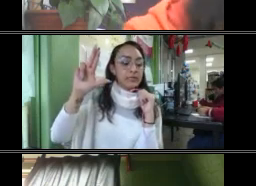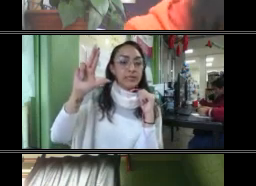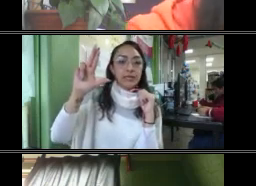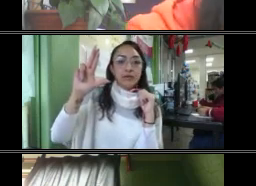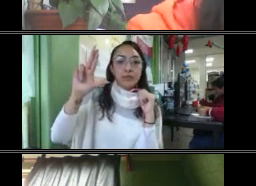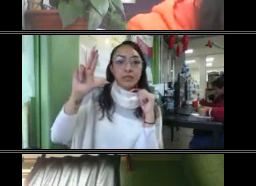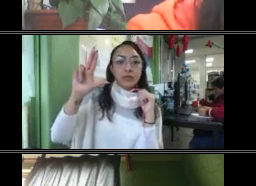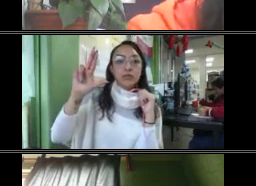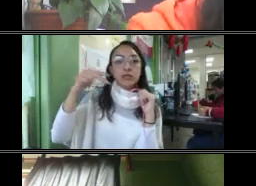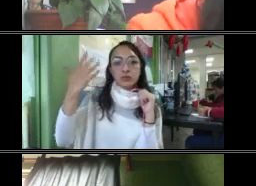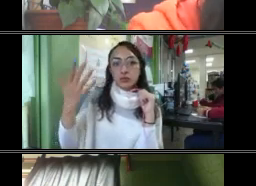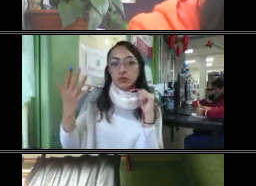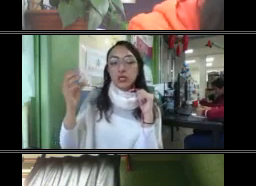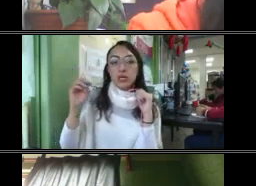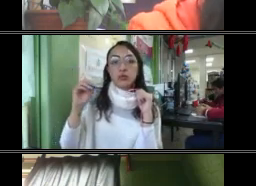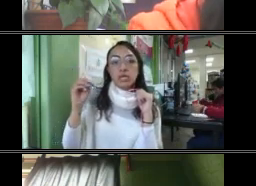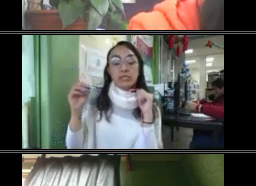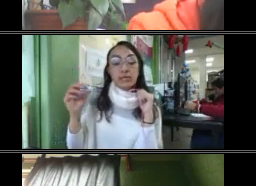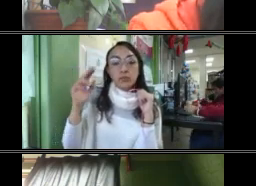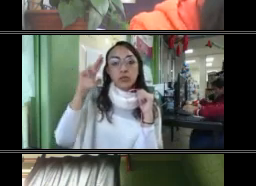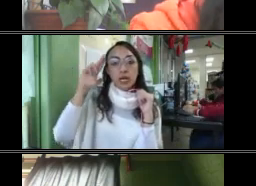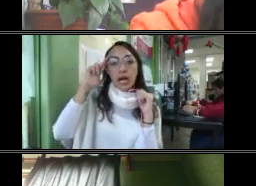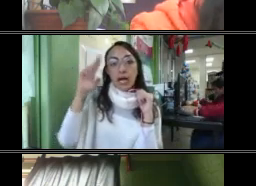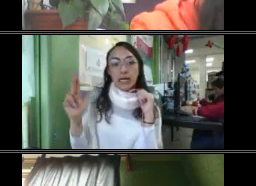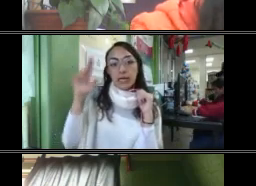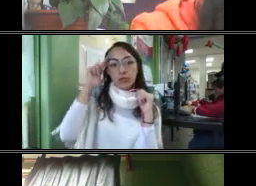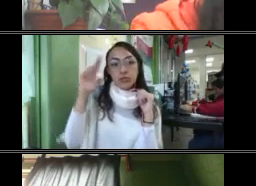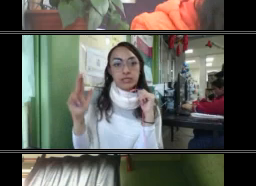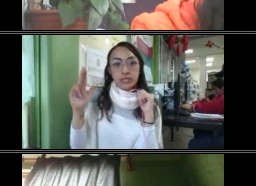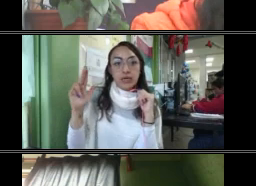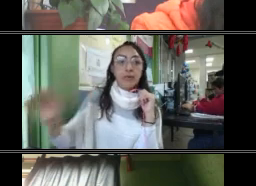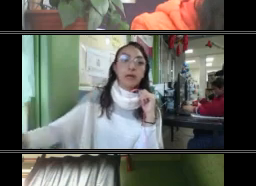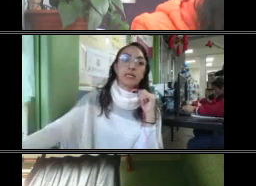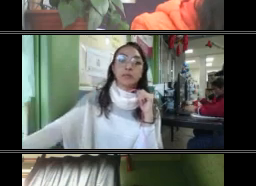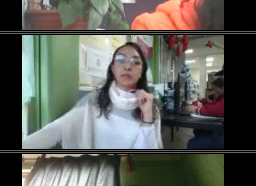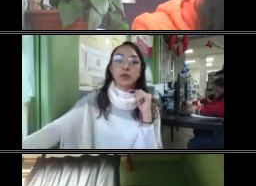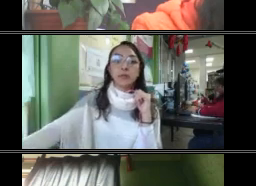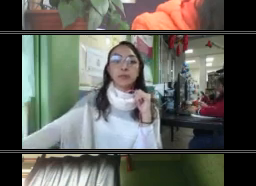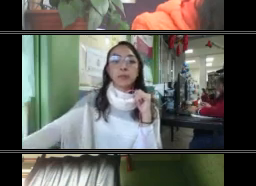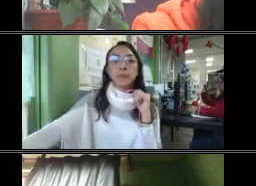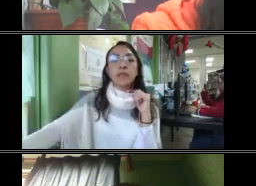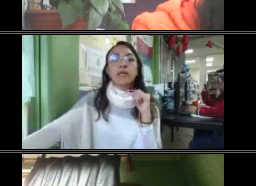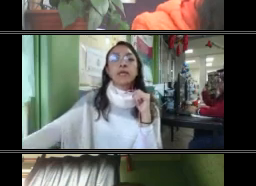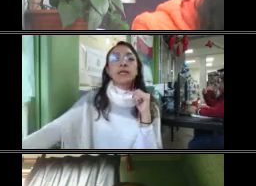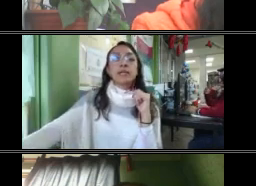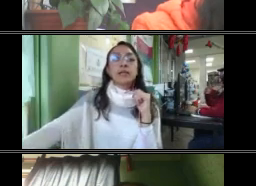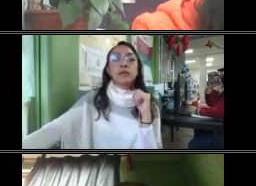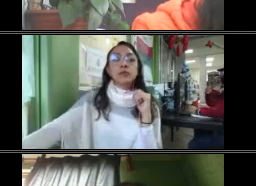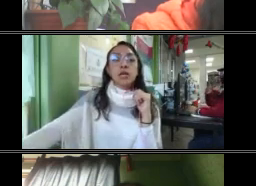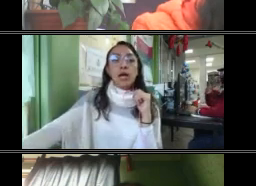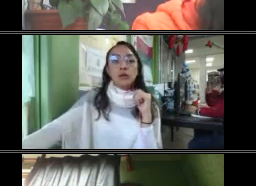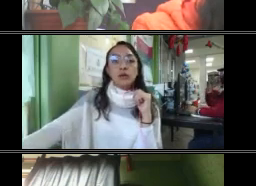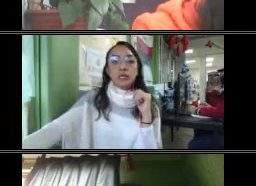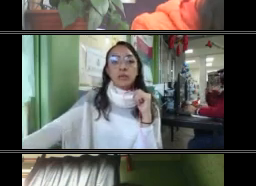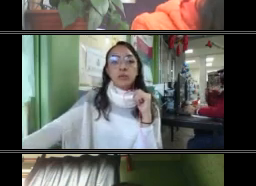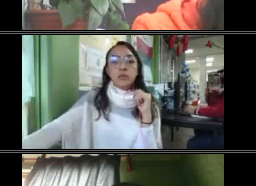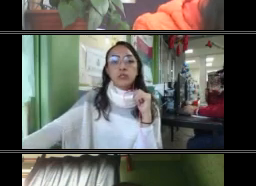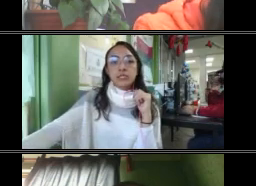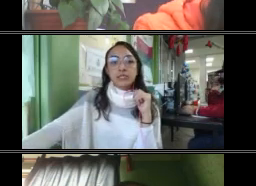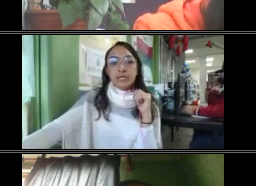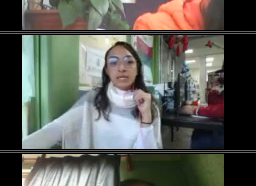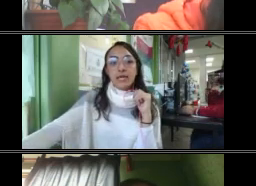igual con la letra del alfabeto que nosotros utilizamos al utilizar la palabra en español. Tenemos algo a lo